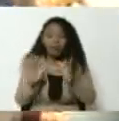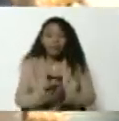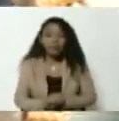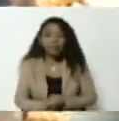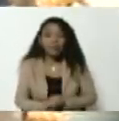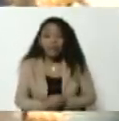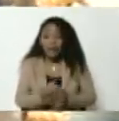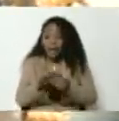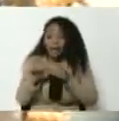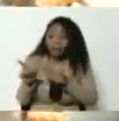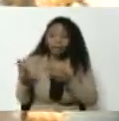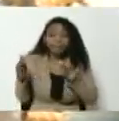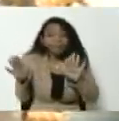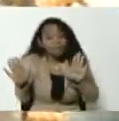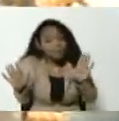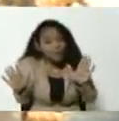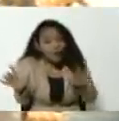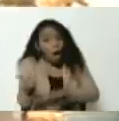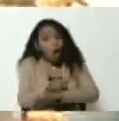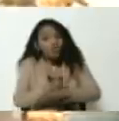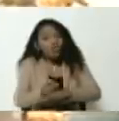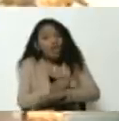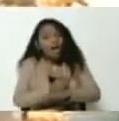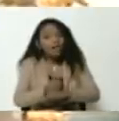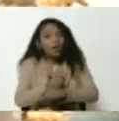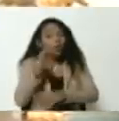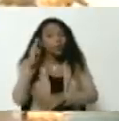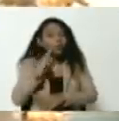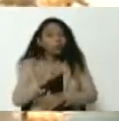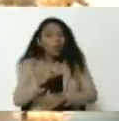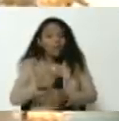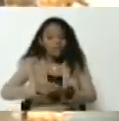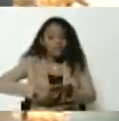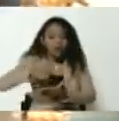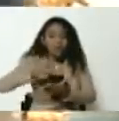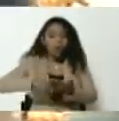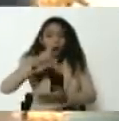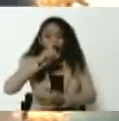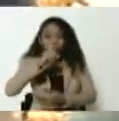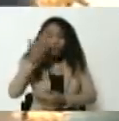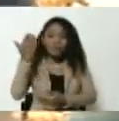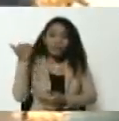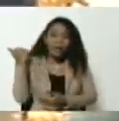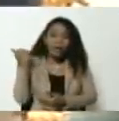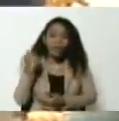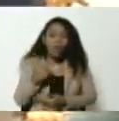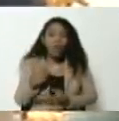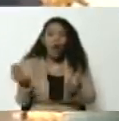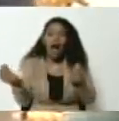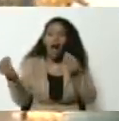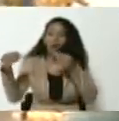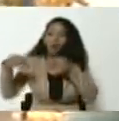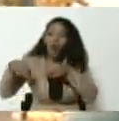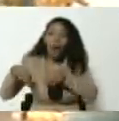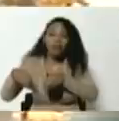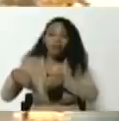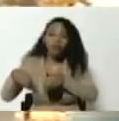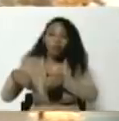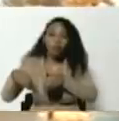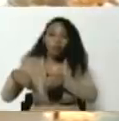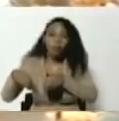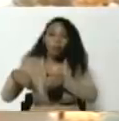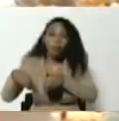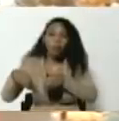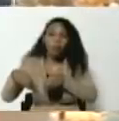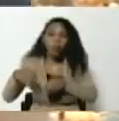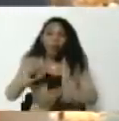que incluso cuando el gobierno bolivariano firmó el año pasado un acuerdo